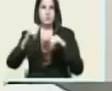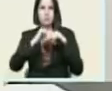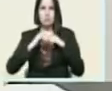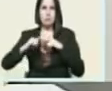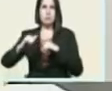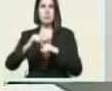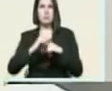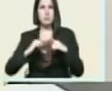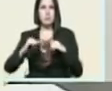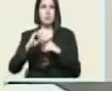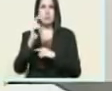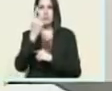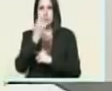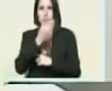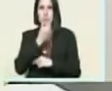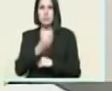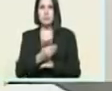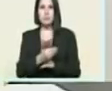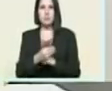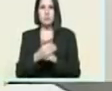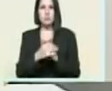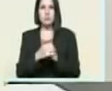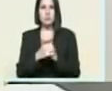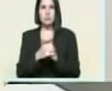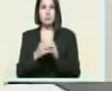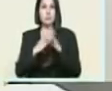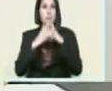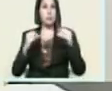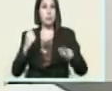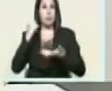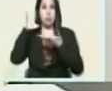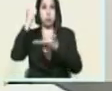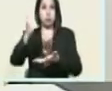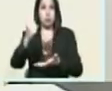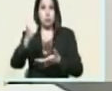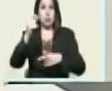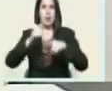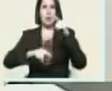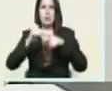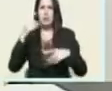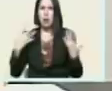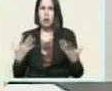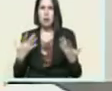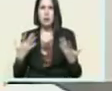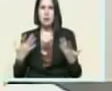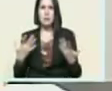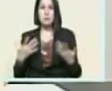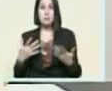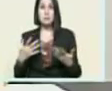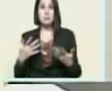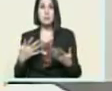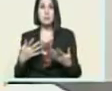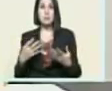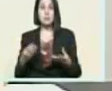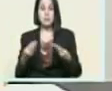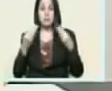Igualmente, a partir del 1 de diciembre, todos los CLAC deben estar activados porque le vamos a